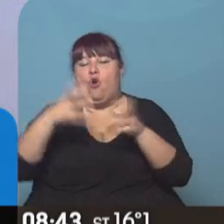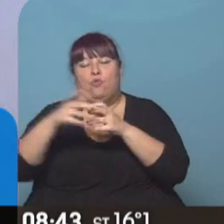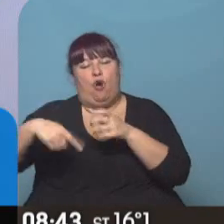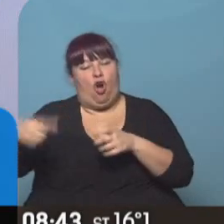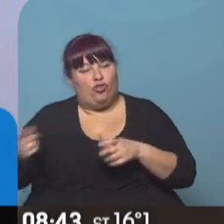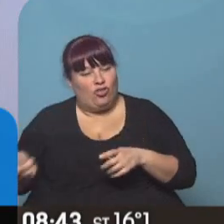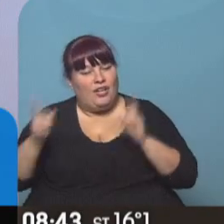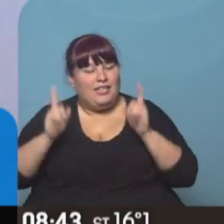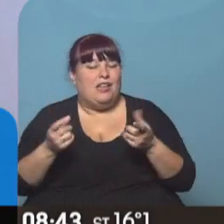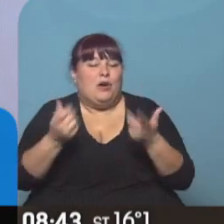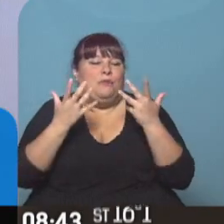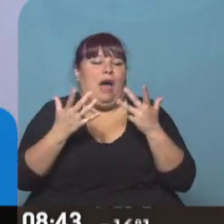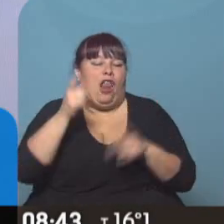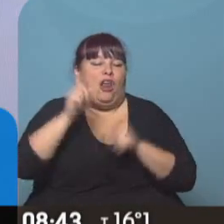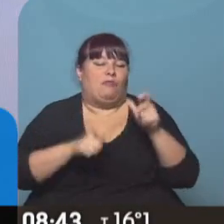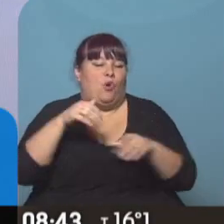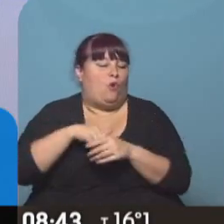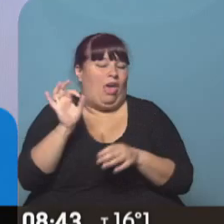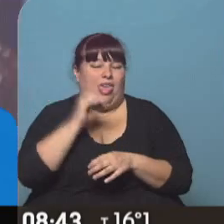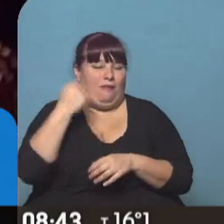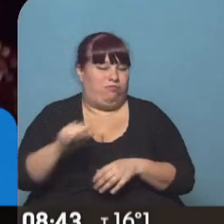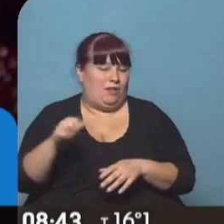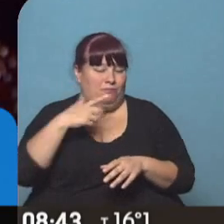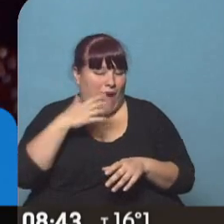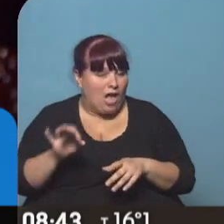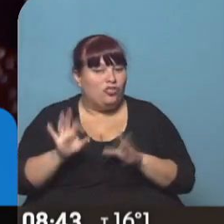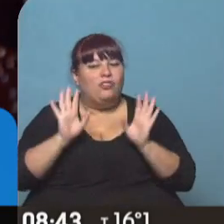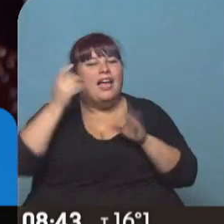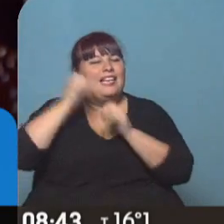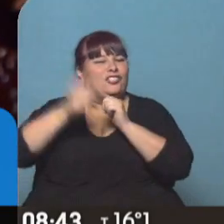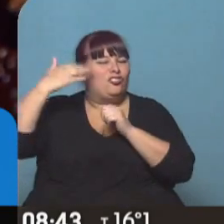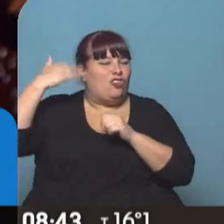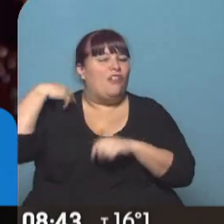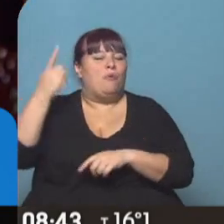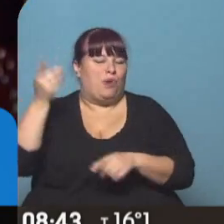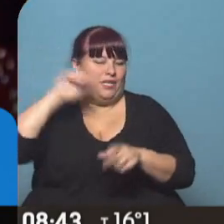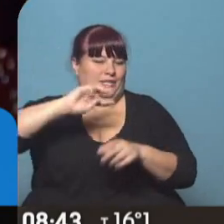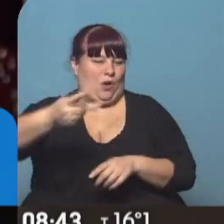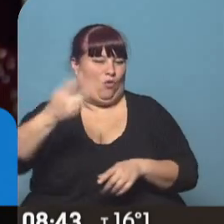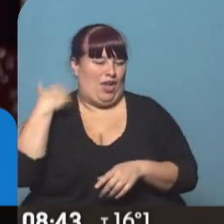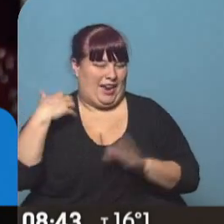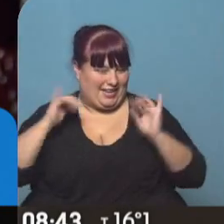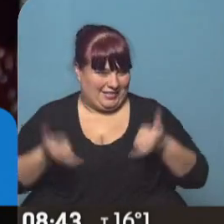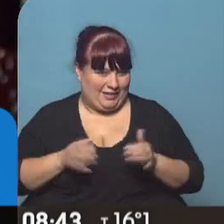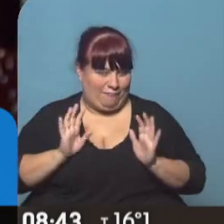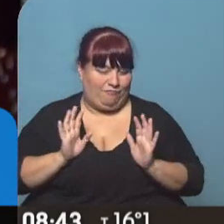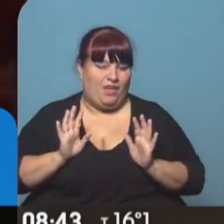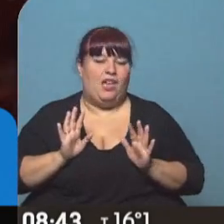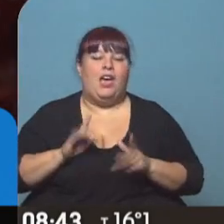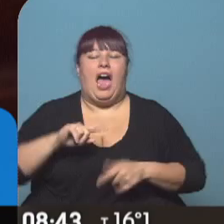y de este valor de votantes que no fue las pasos y que históricamente después si va a las generales por